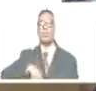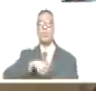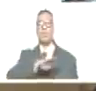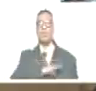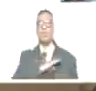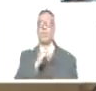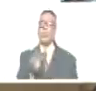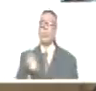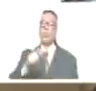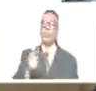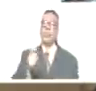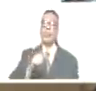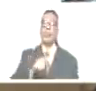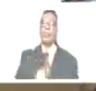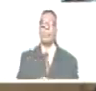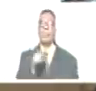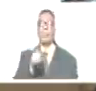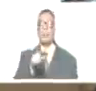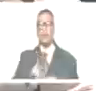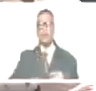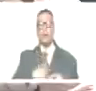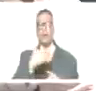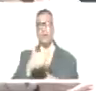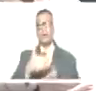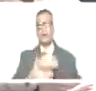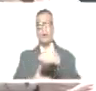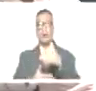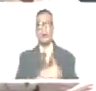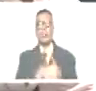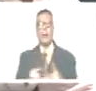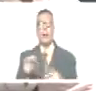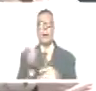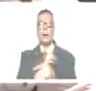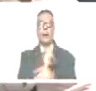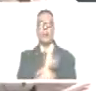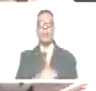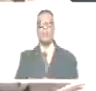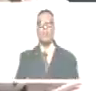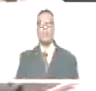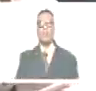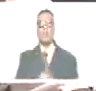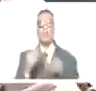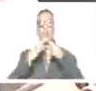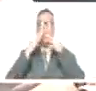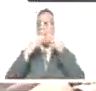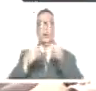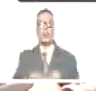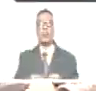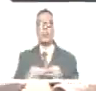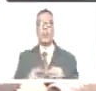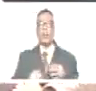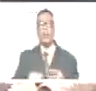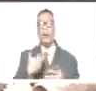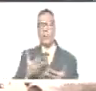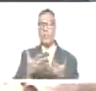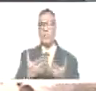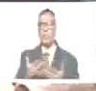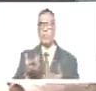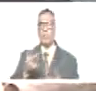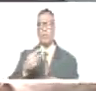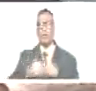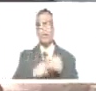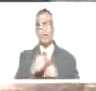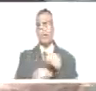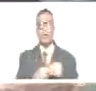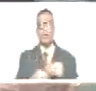que esto avance con mayor rapidez? ¿Somos realmente accesibles? ¿Hemos hecho los